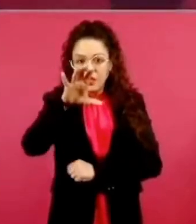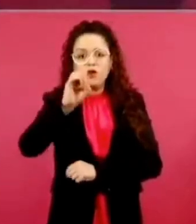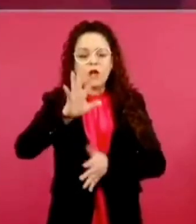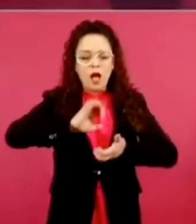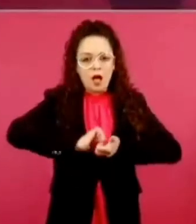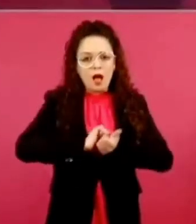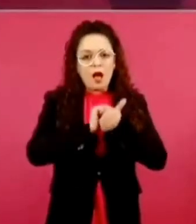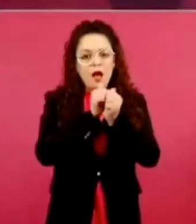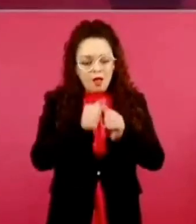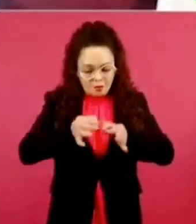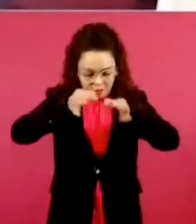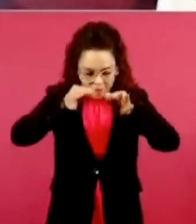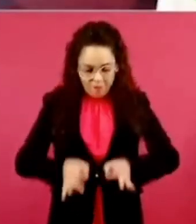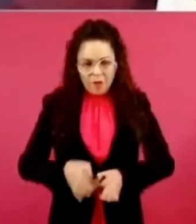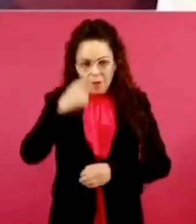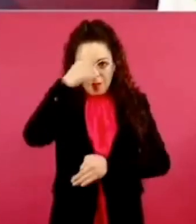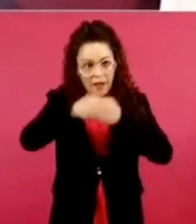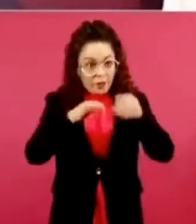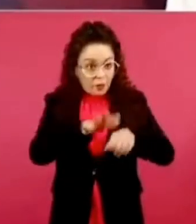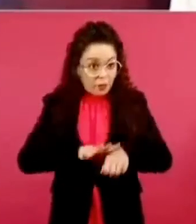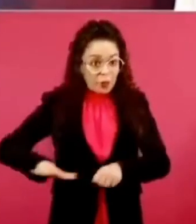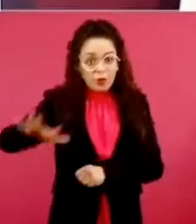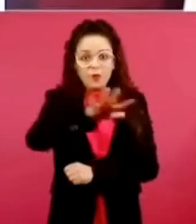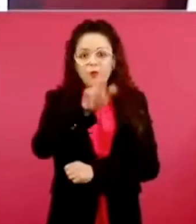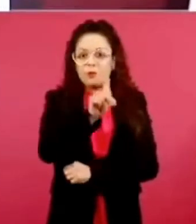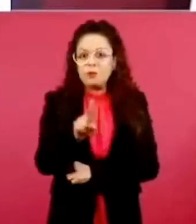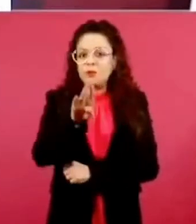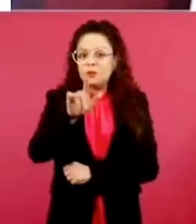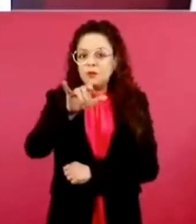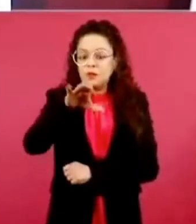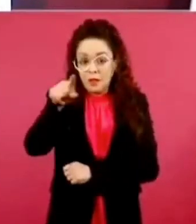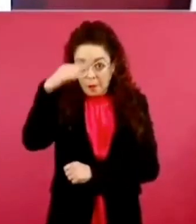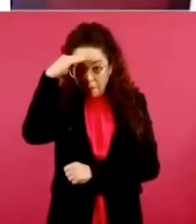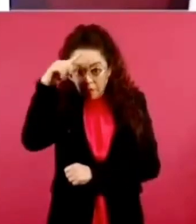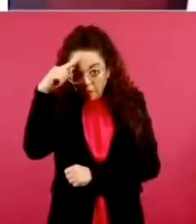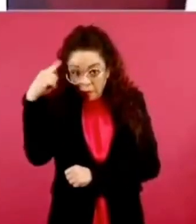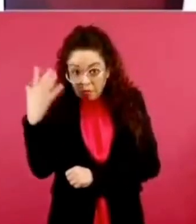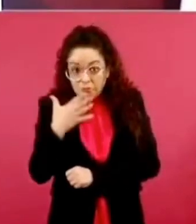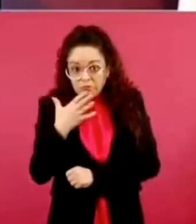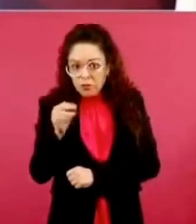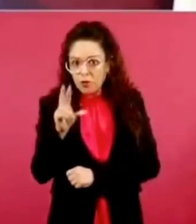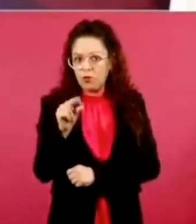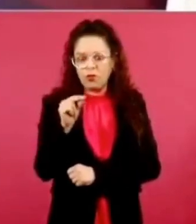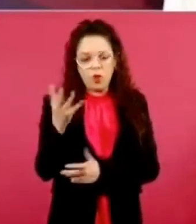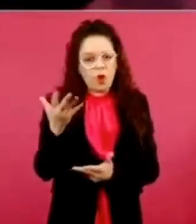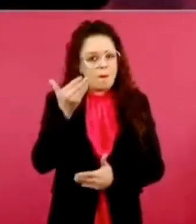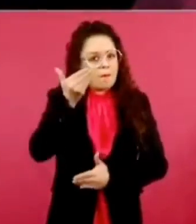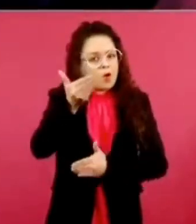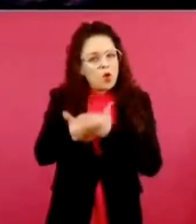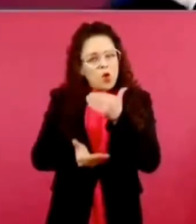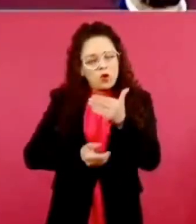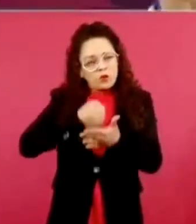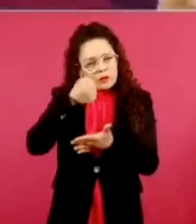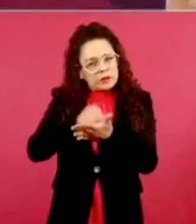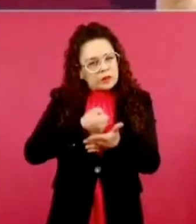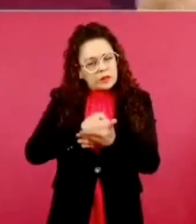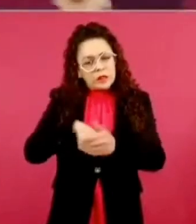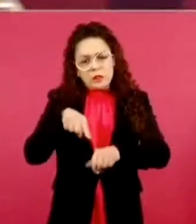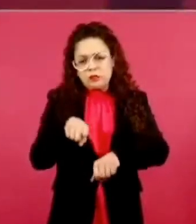Entonces, sí es un proceso y también hay de estas empresas